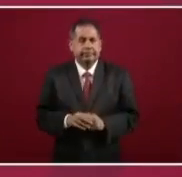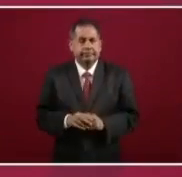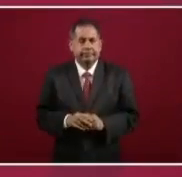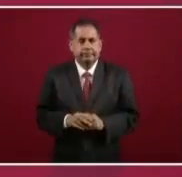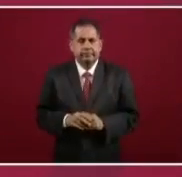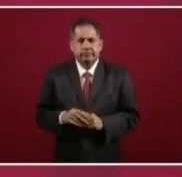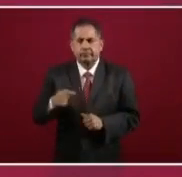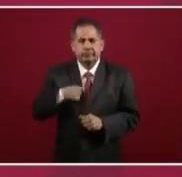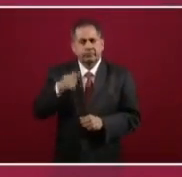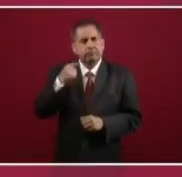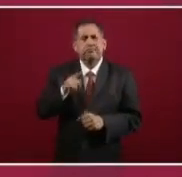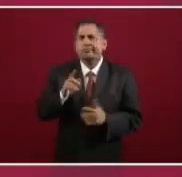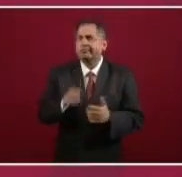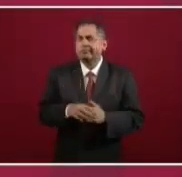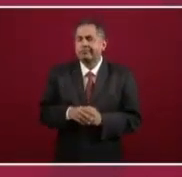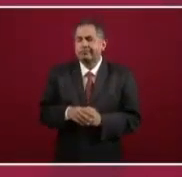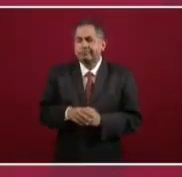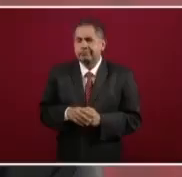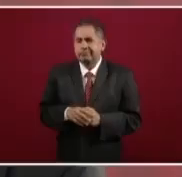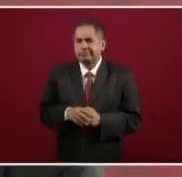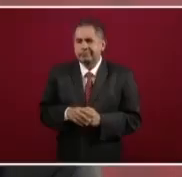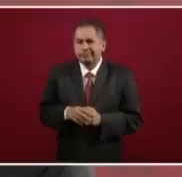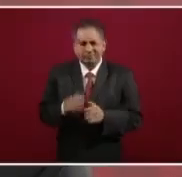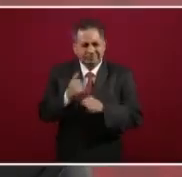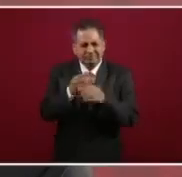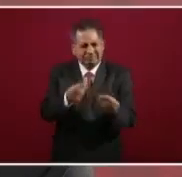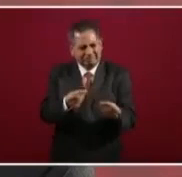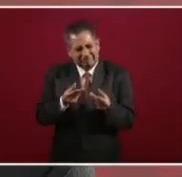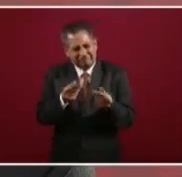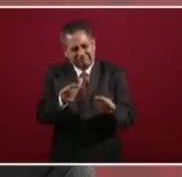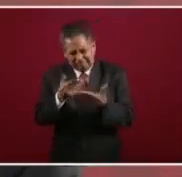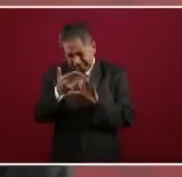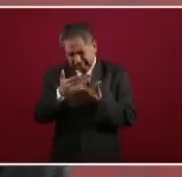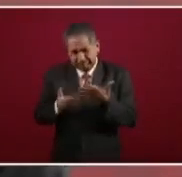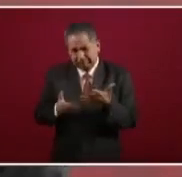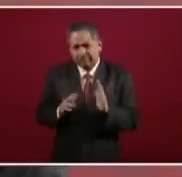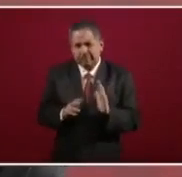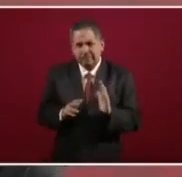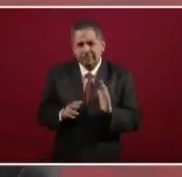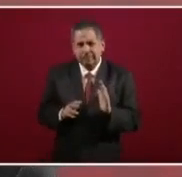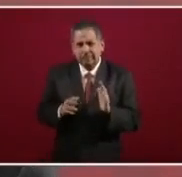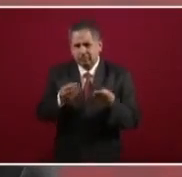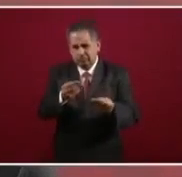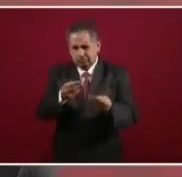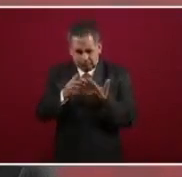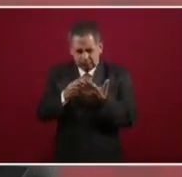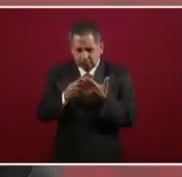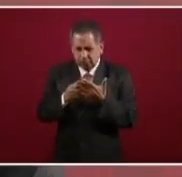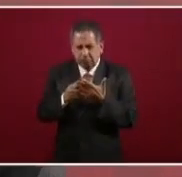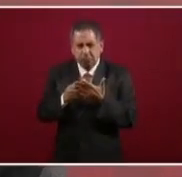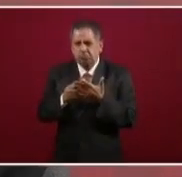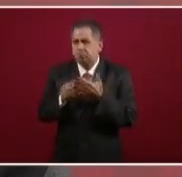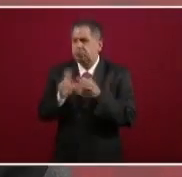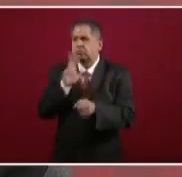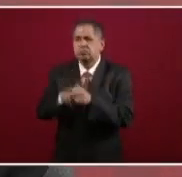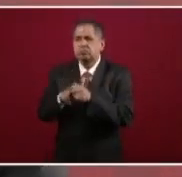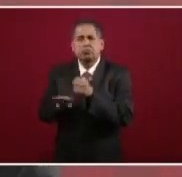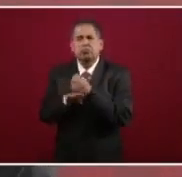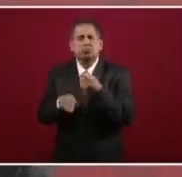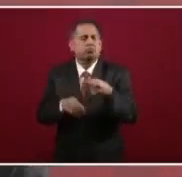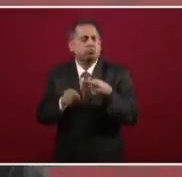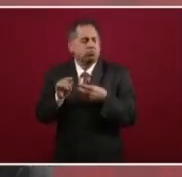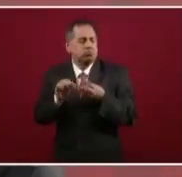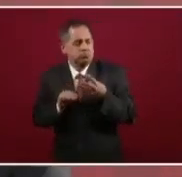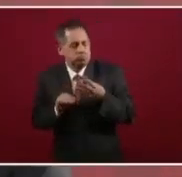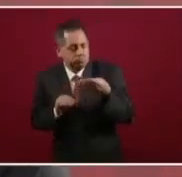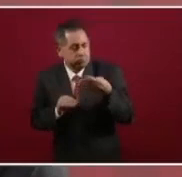yo no crean que tuve tanta información tuve la información básica y